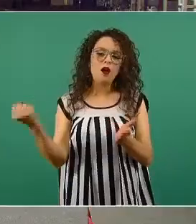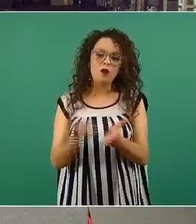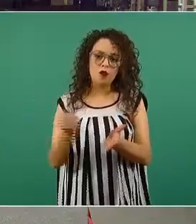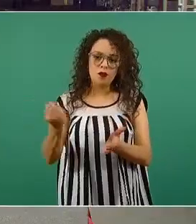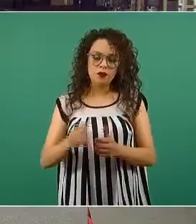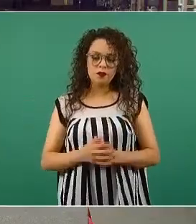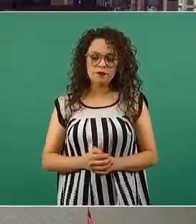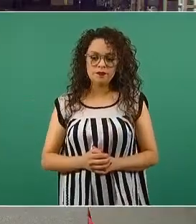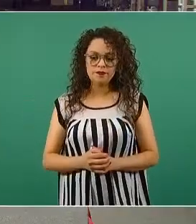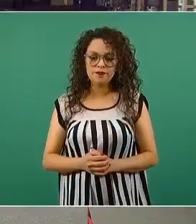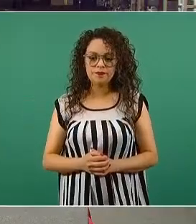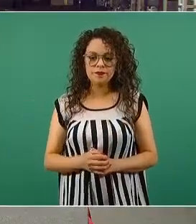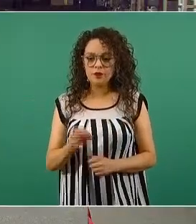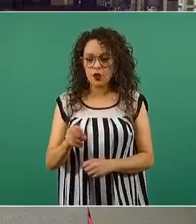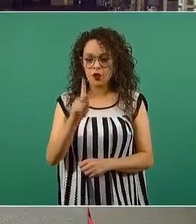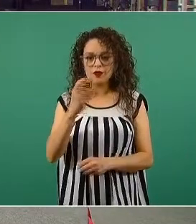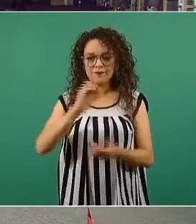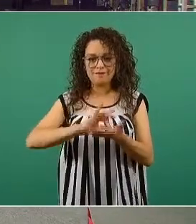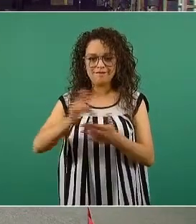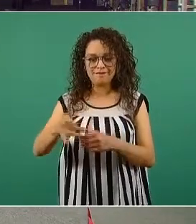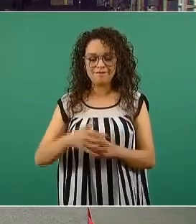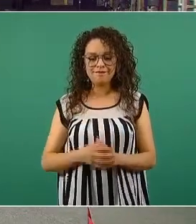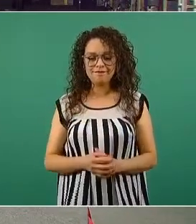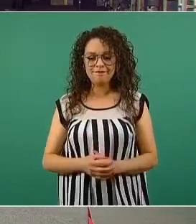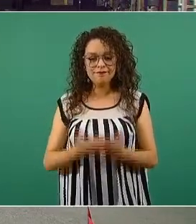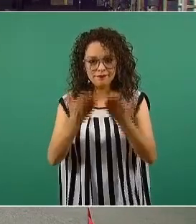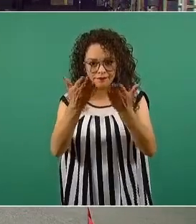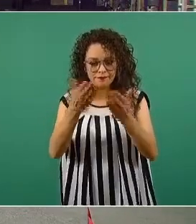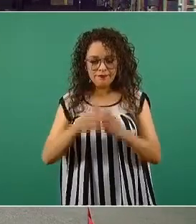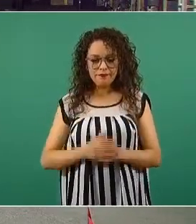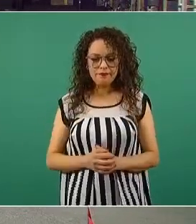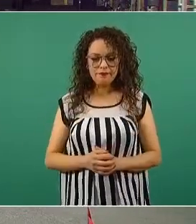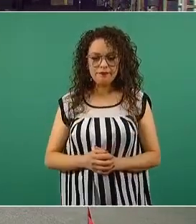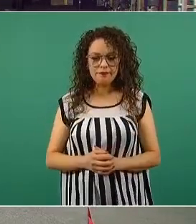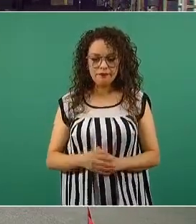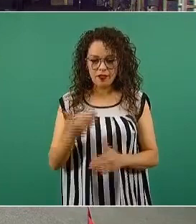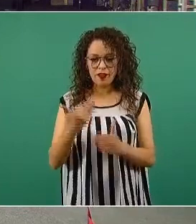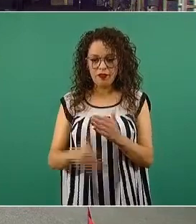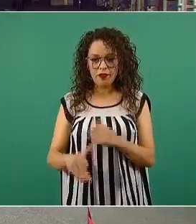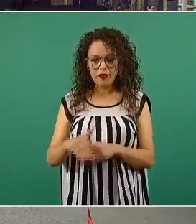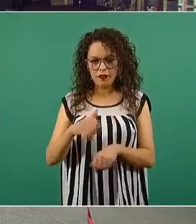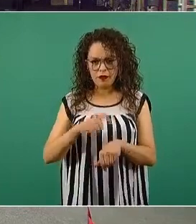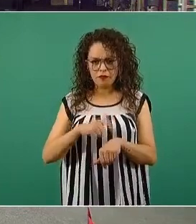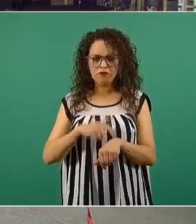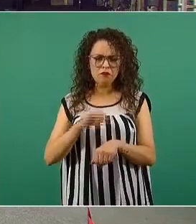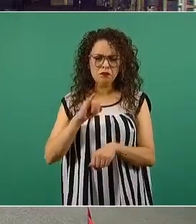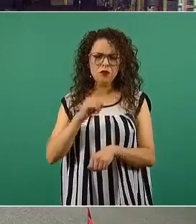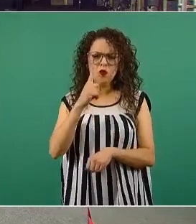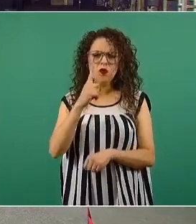gracias. Doctor. Muchas gracias. Adelante, por favor, nos queda tiempo para una pregunta.